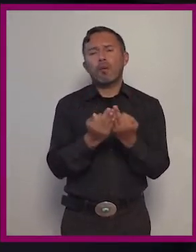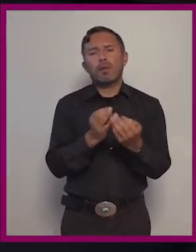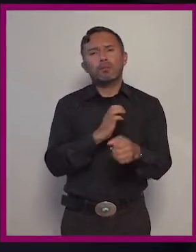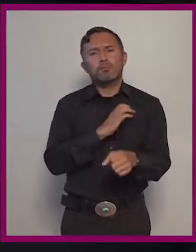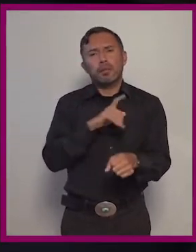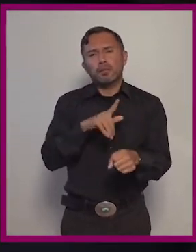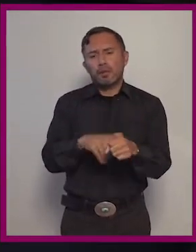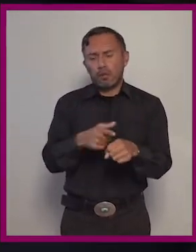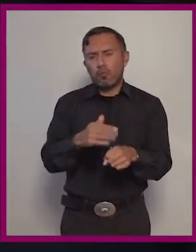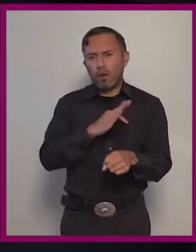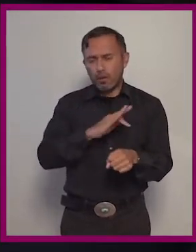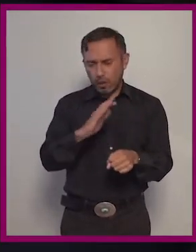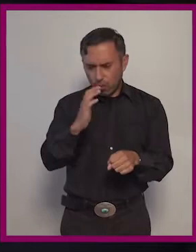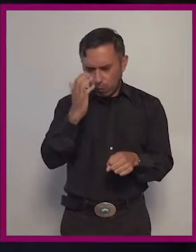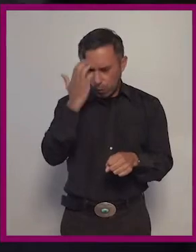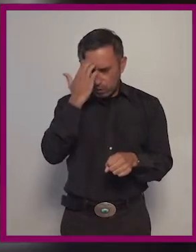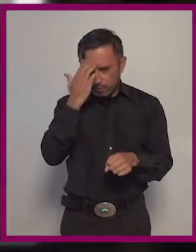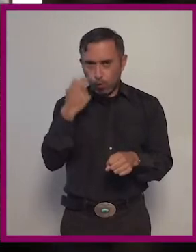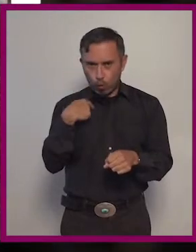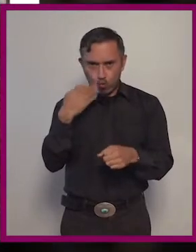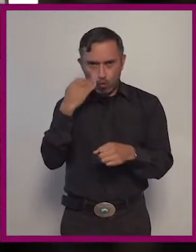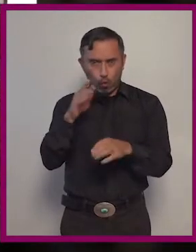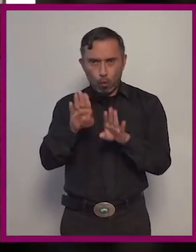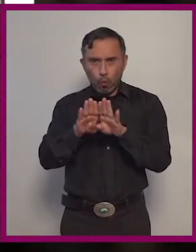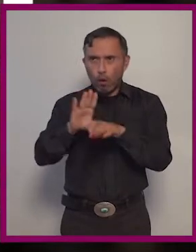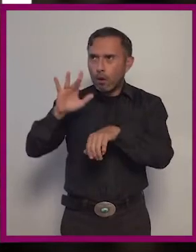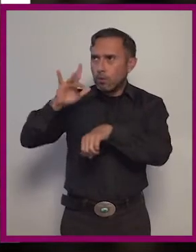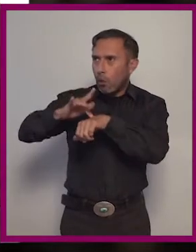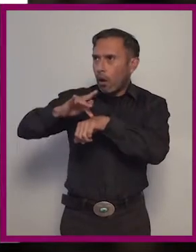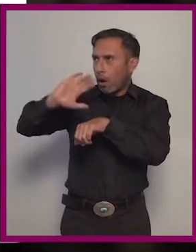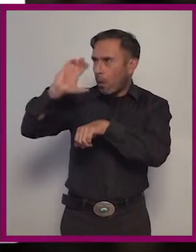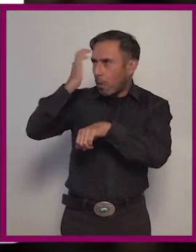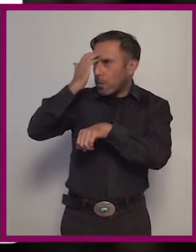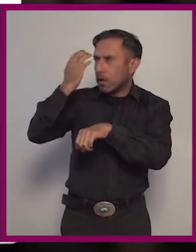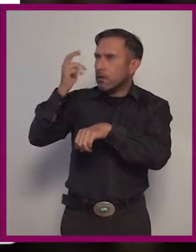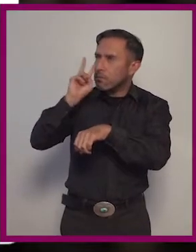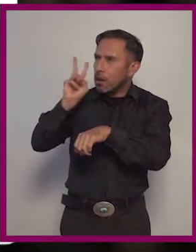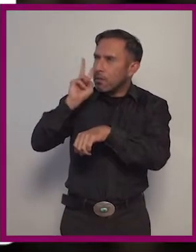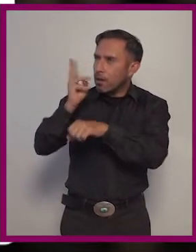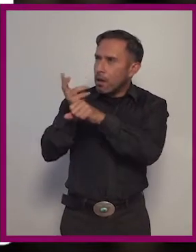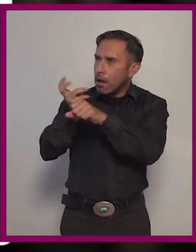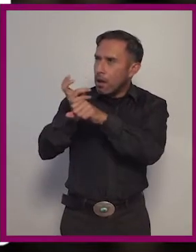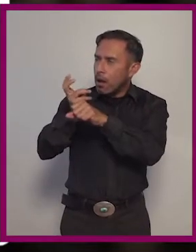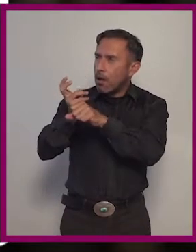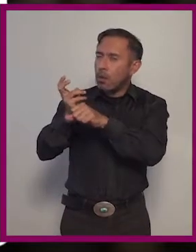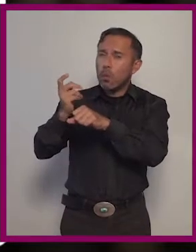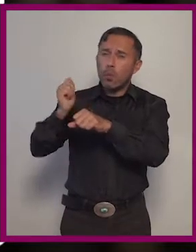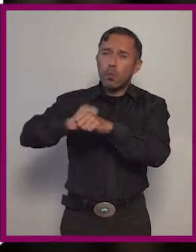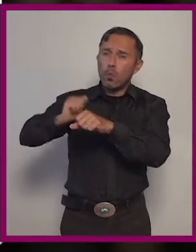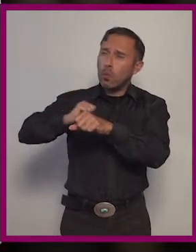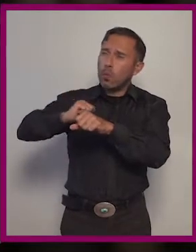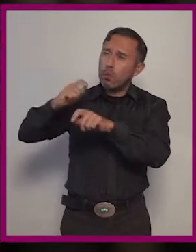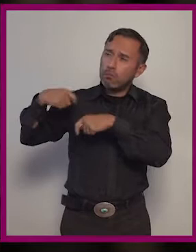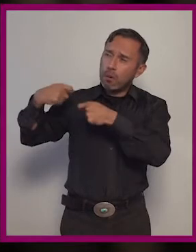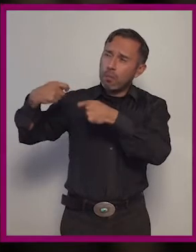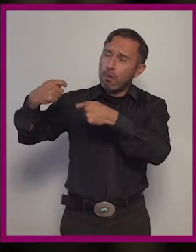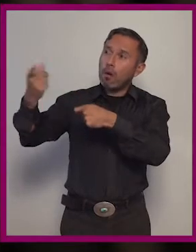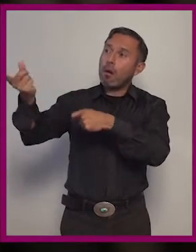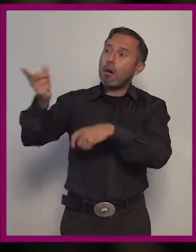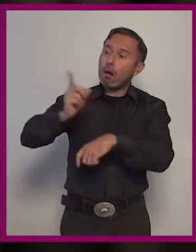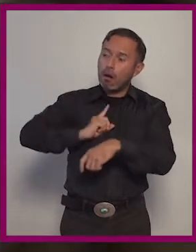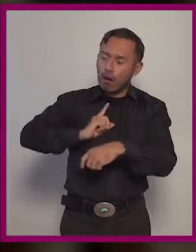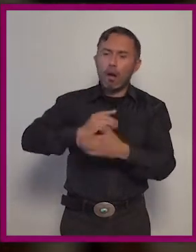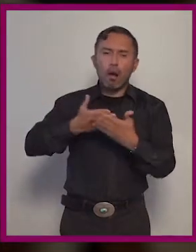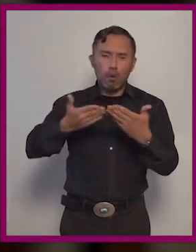transmitir el conocimiento empírico desde una herencia ancestral hasta la actualidad, ¿no? En